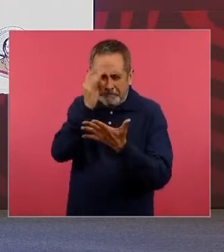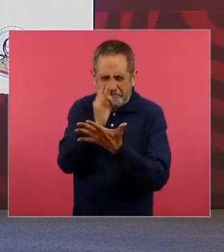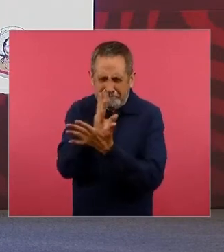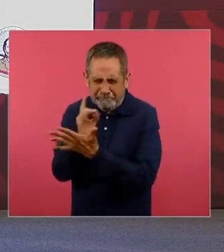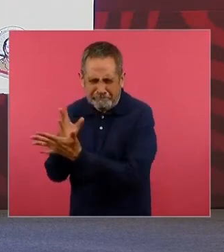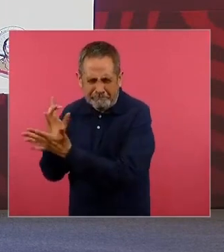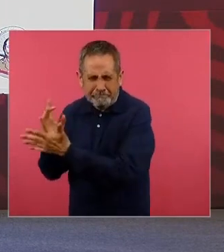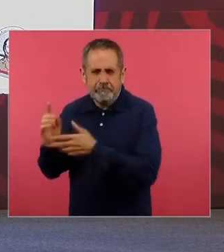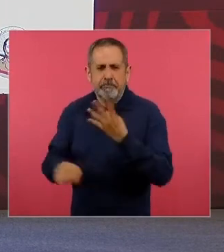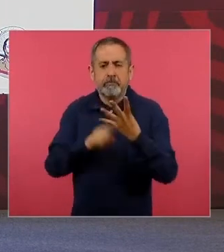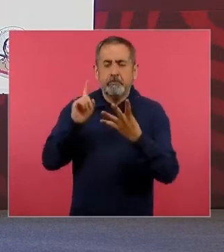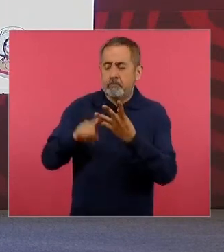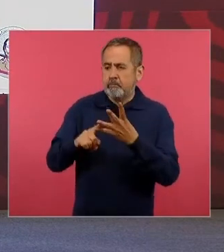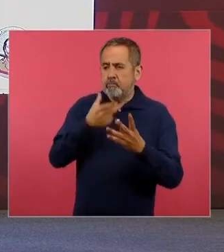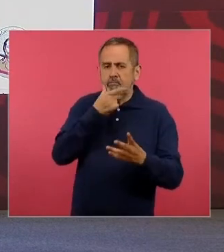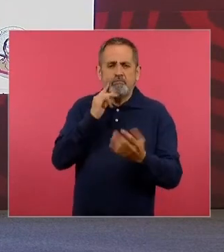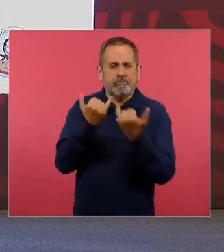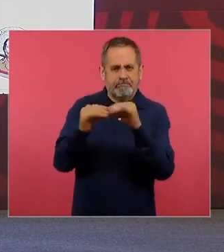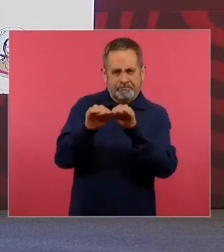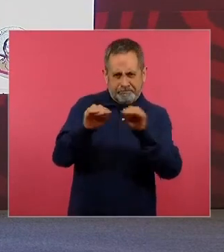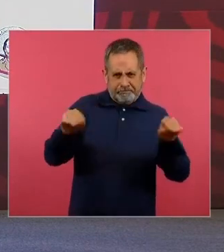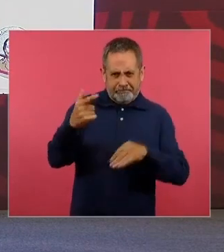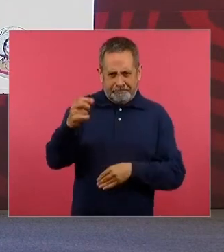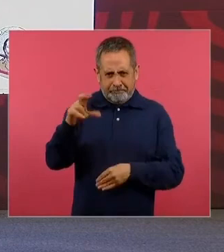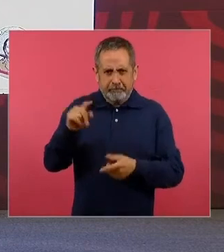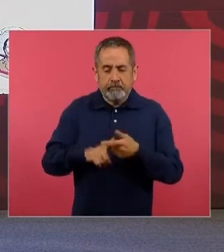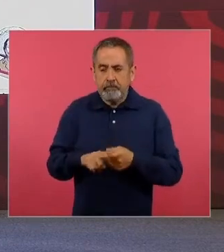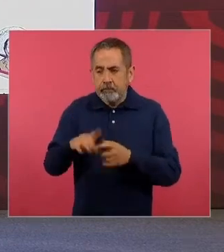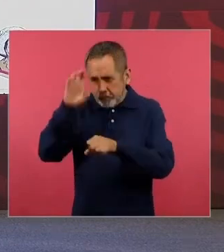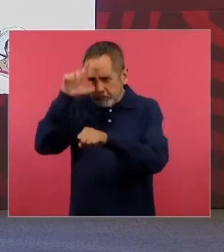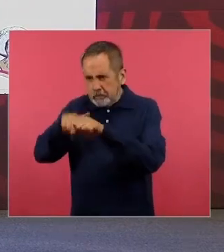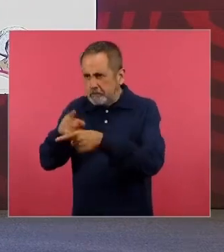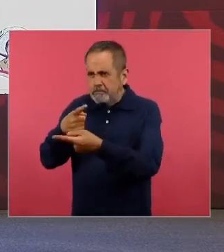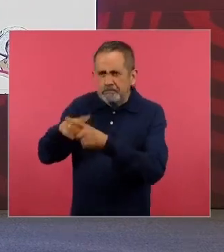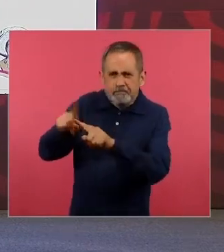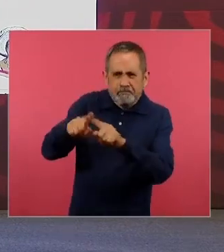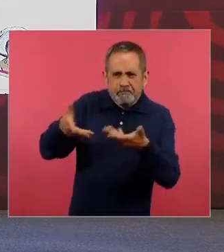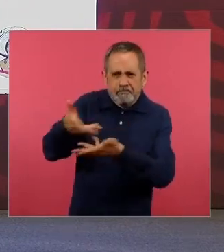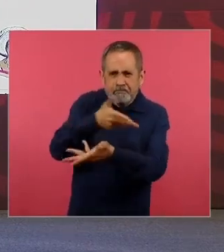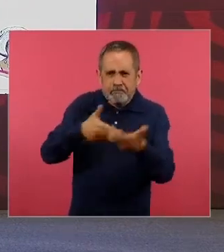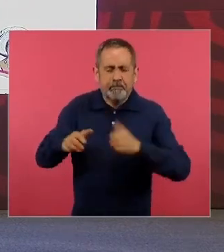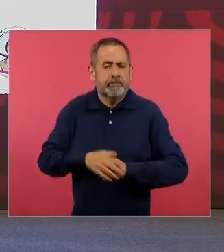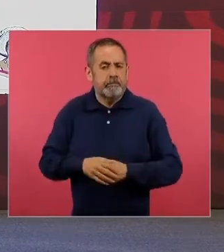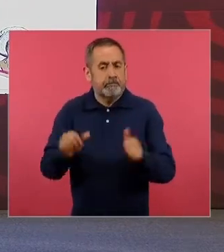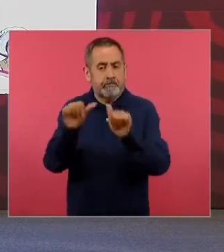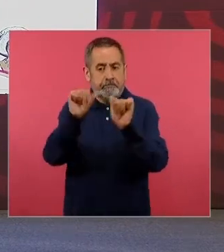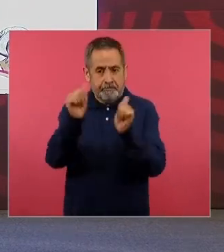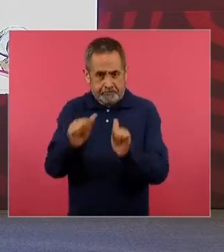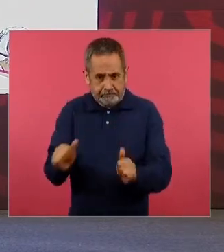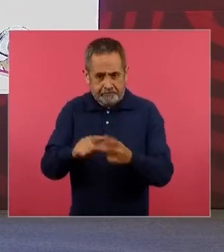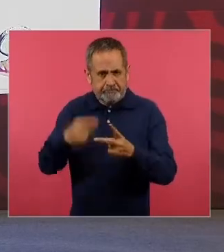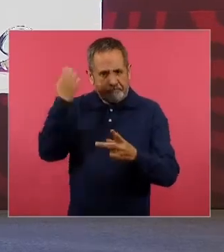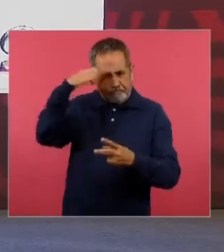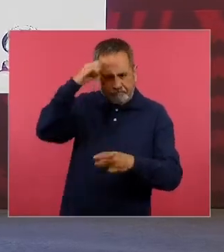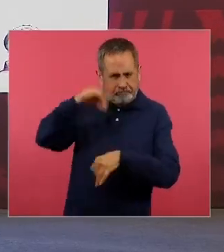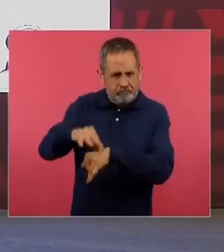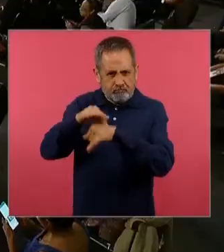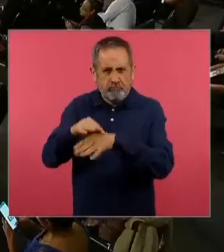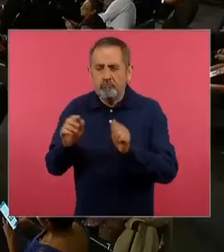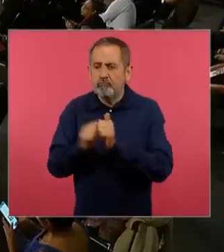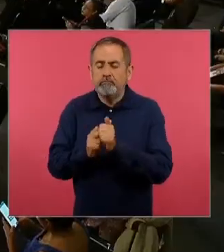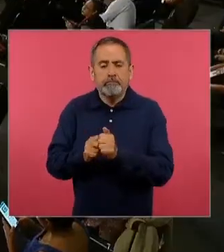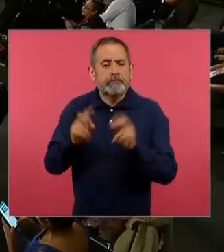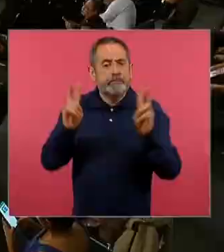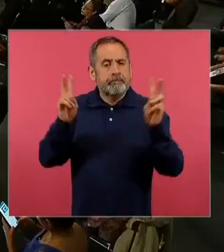reflexivo, igualdad de género, interculturalidad crítica, artes y experiencias estéticas y vida